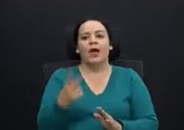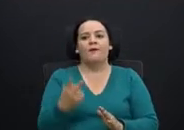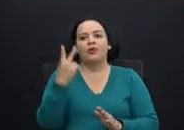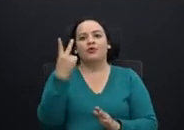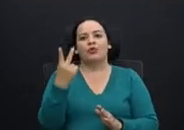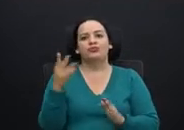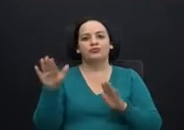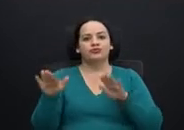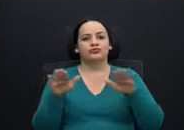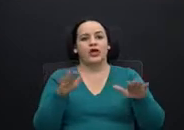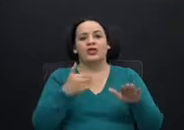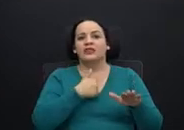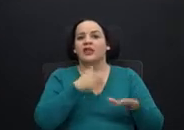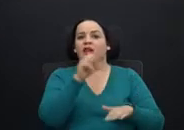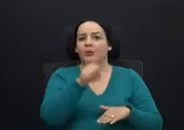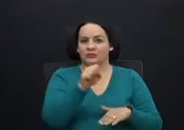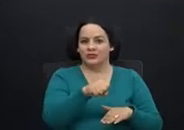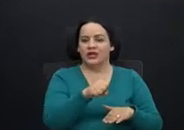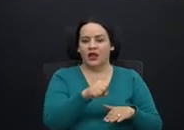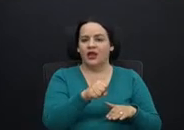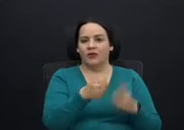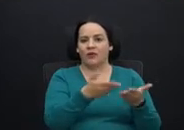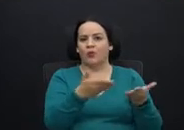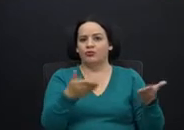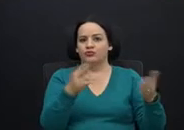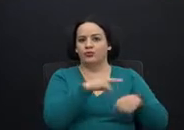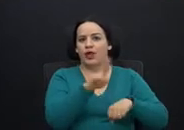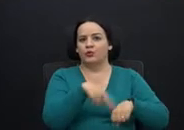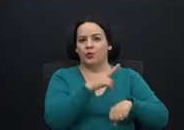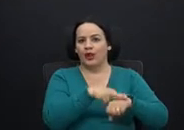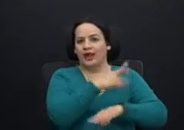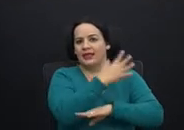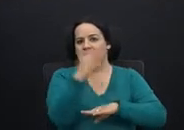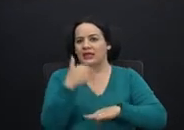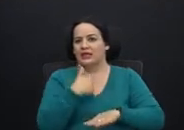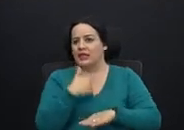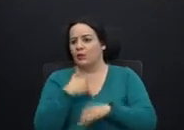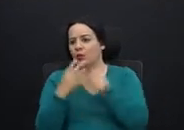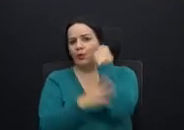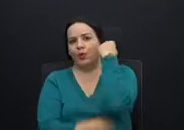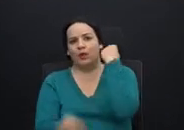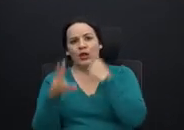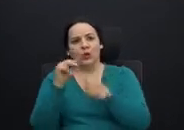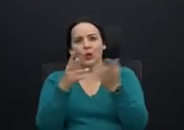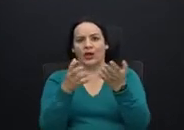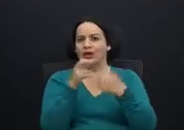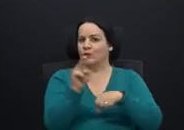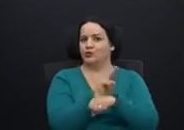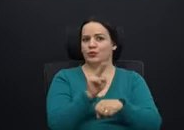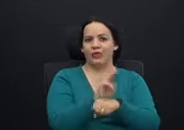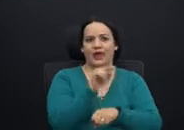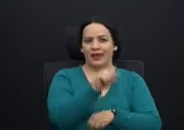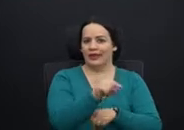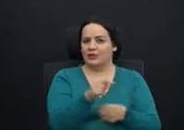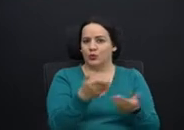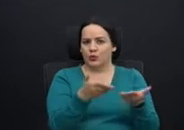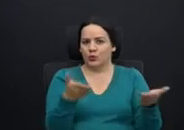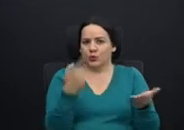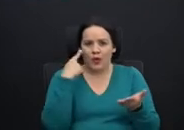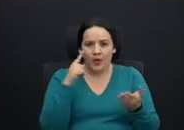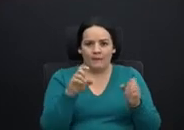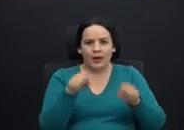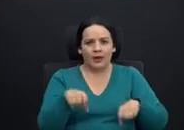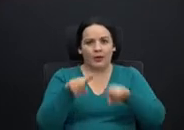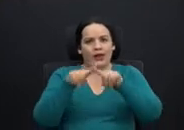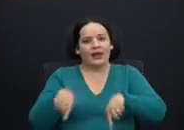moneda. Tenemos recursos naturales, tenemos pobreza y no queremos utilizar los recursos para